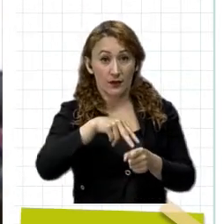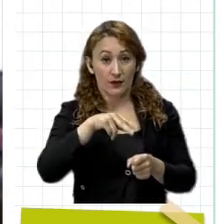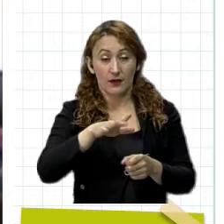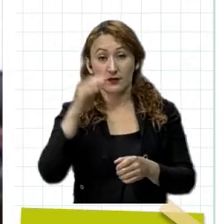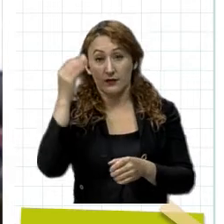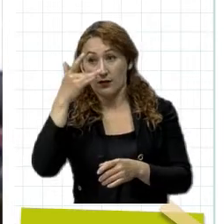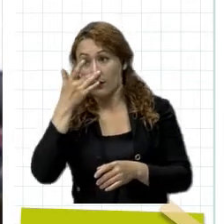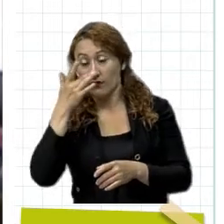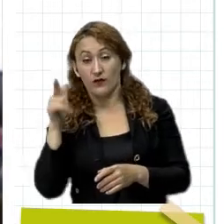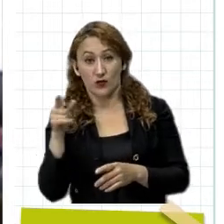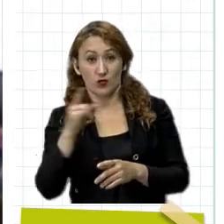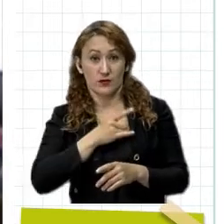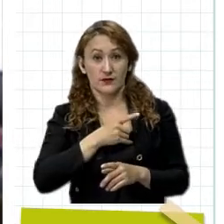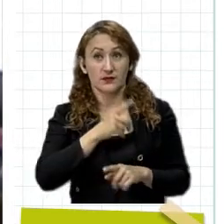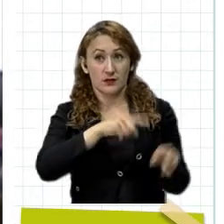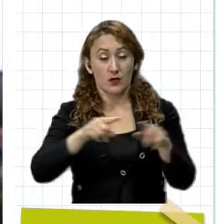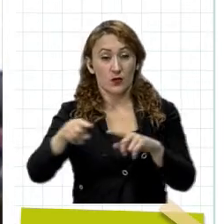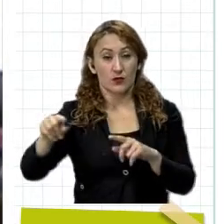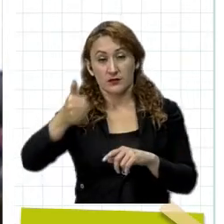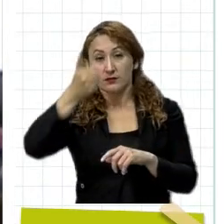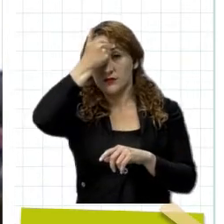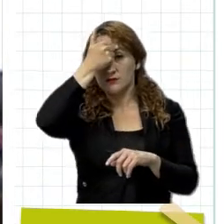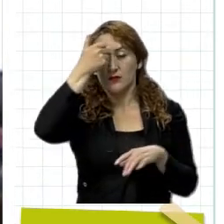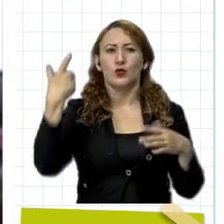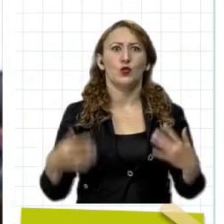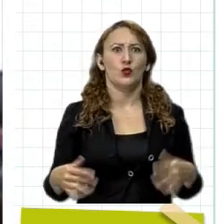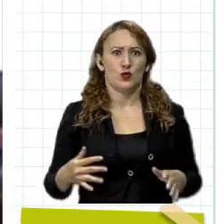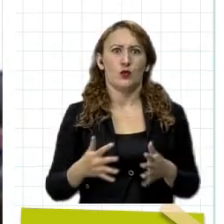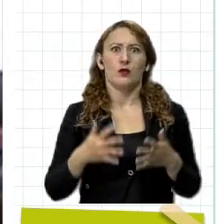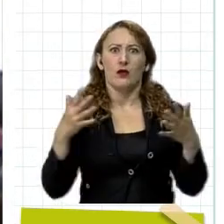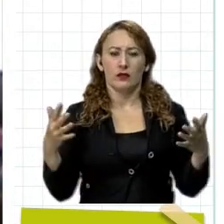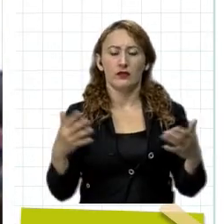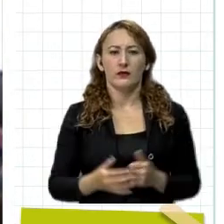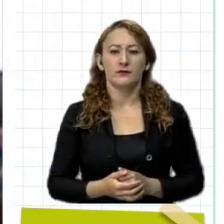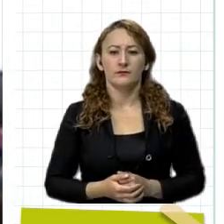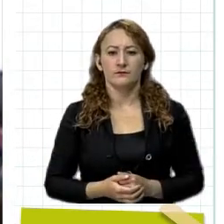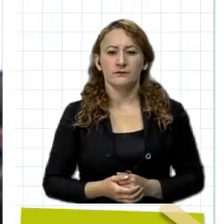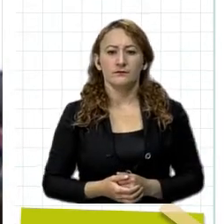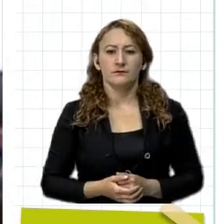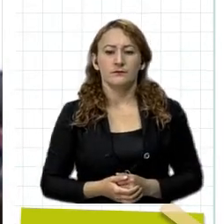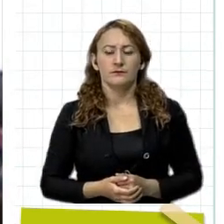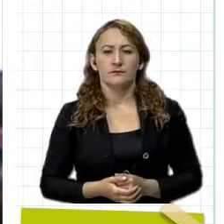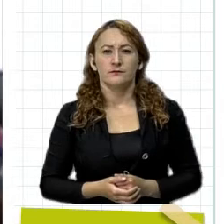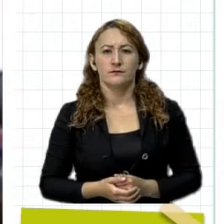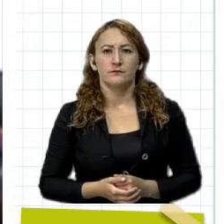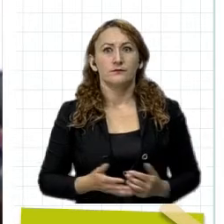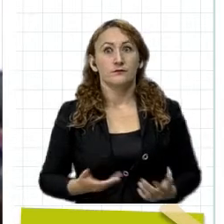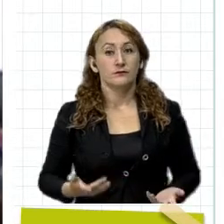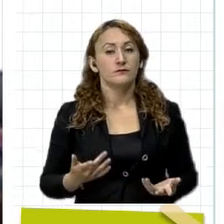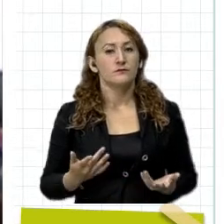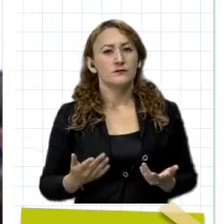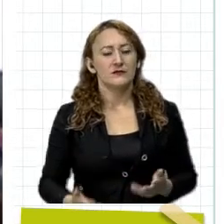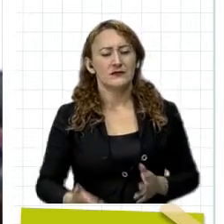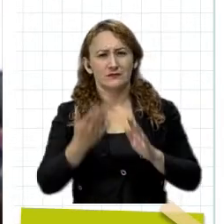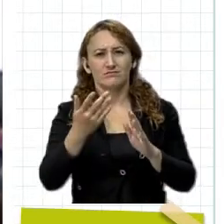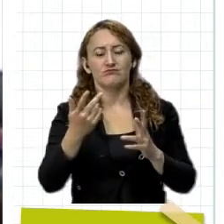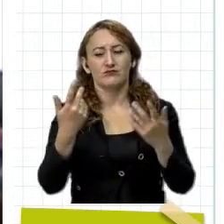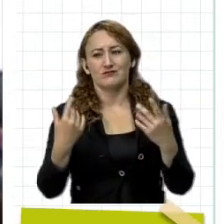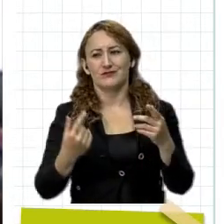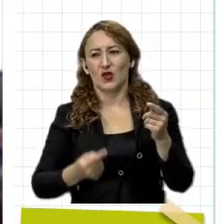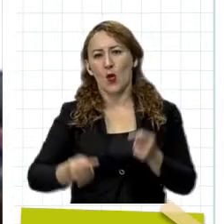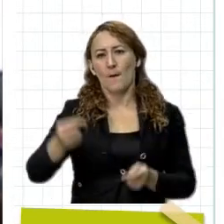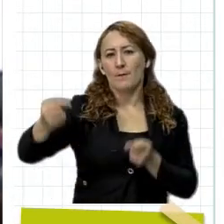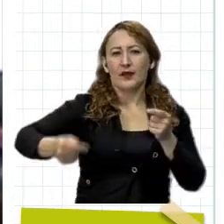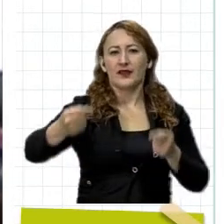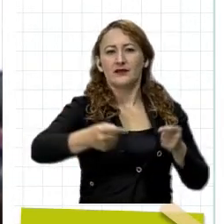de las principales universidades es muy grande y estos y estas y ellas se enfrentan en una terrible competencia en la